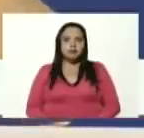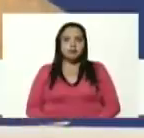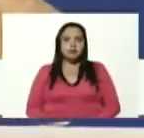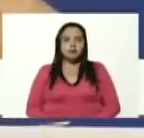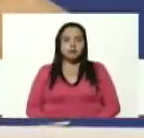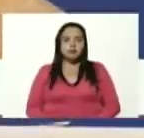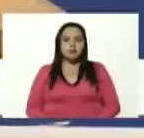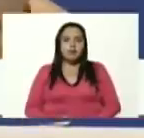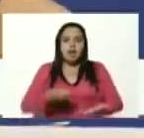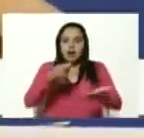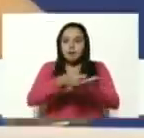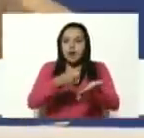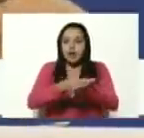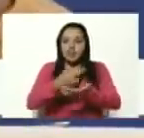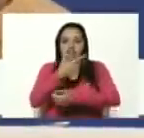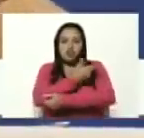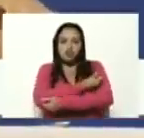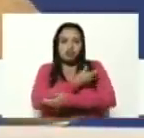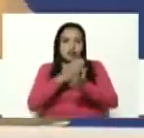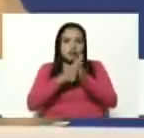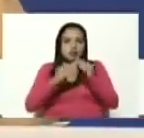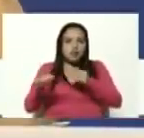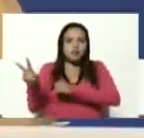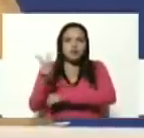Para pagar las vacunas de toda Venezuela